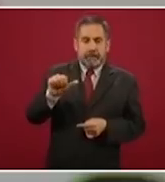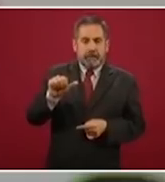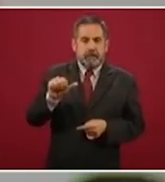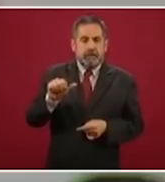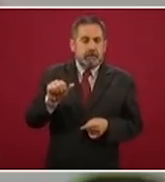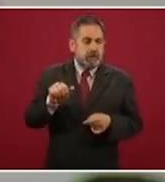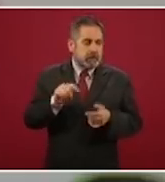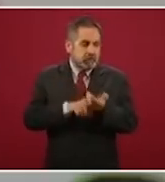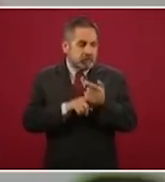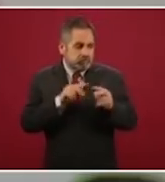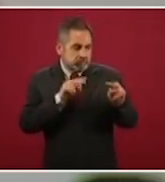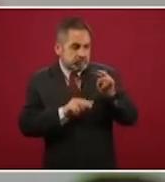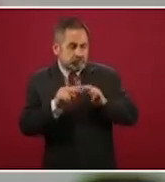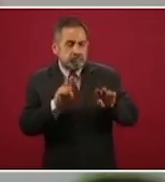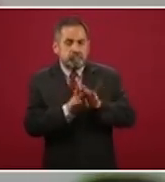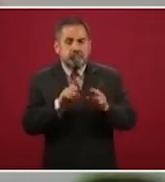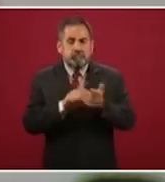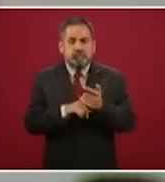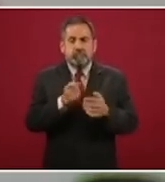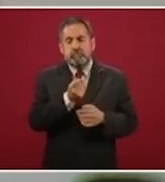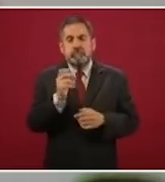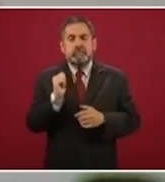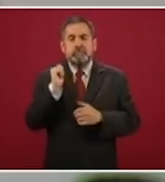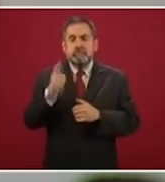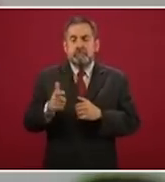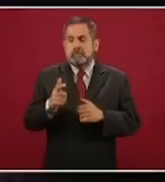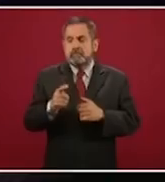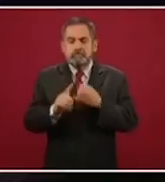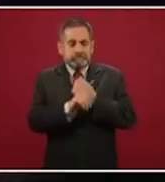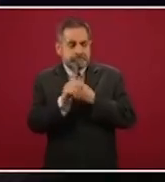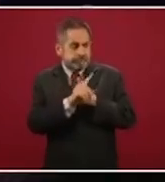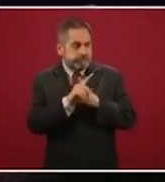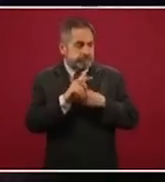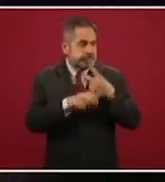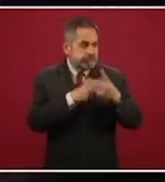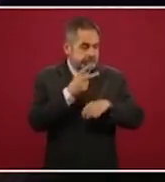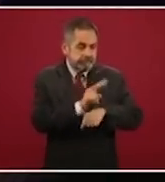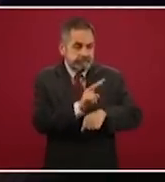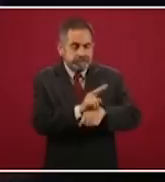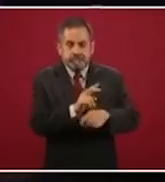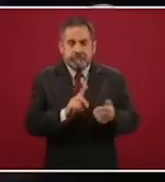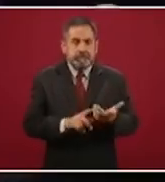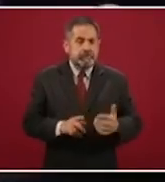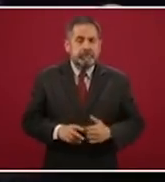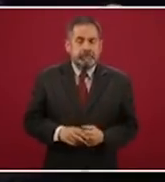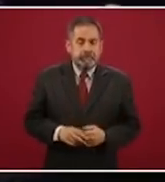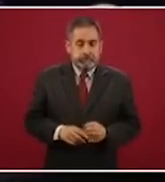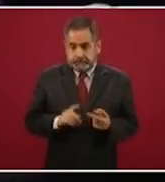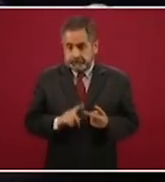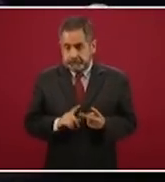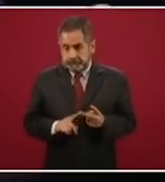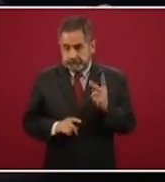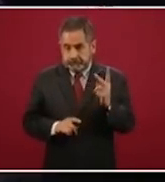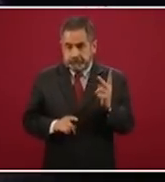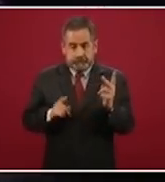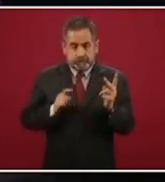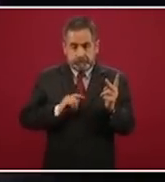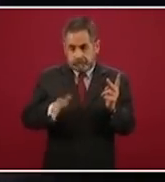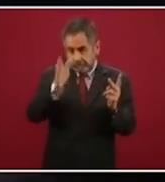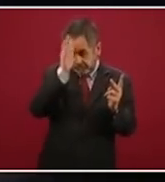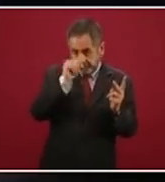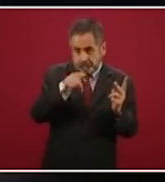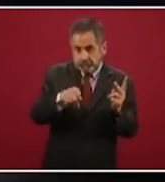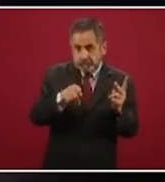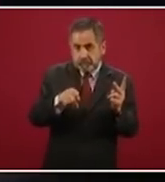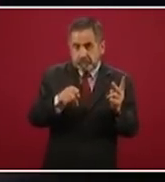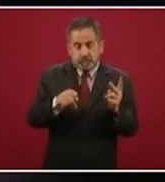establecimientos que generan graves problemas a los vecinos. Esa es la primera. La segunda, estoy de acuerdo, esta es una